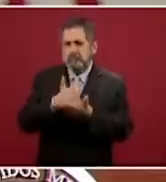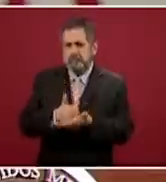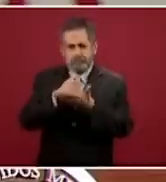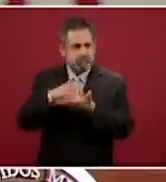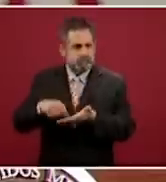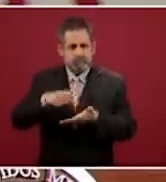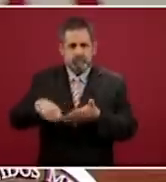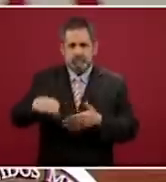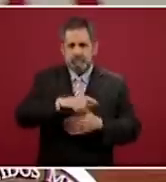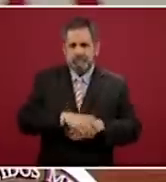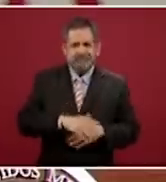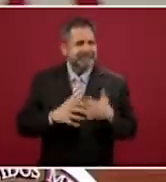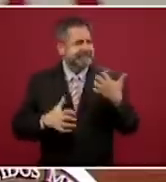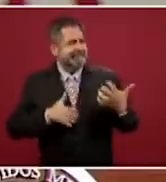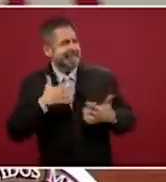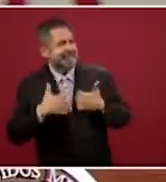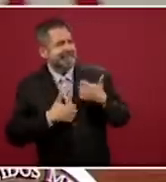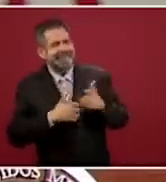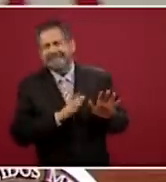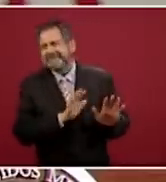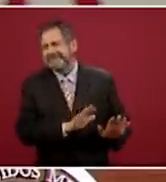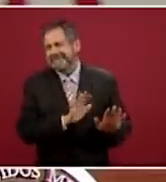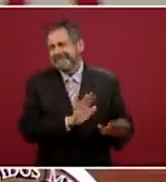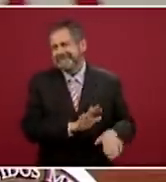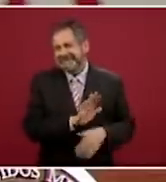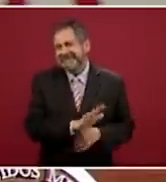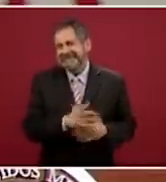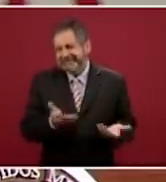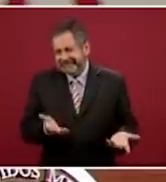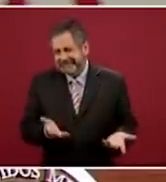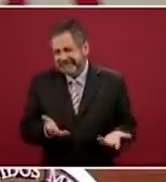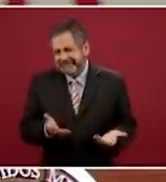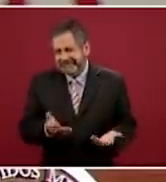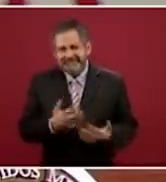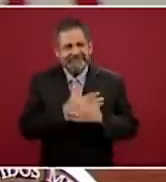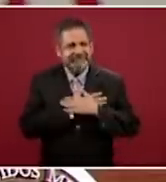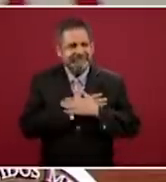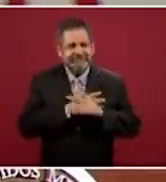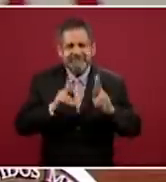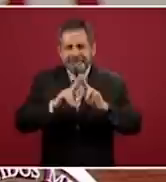que ya no nos enojemos tanto. Amor y paz,